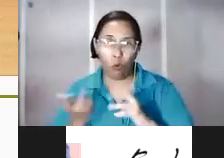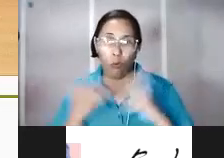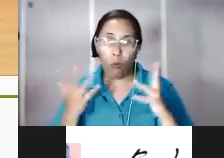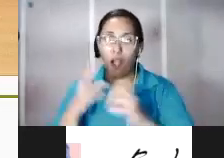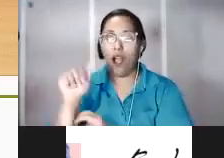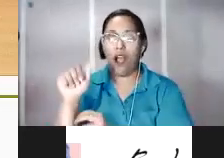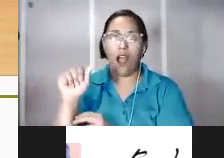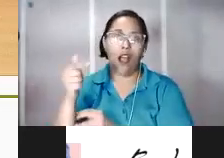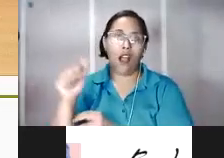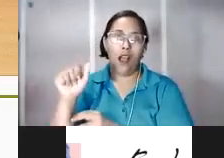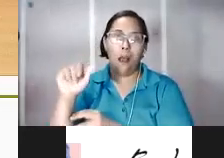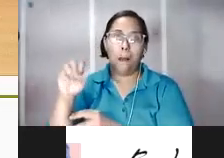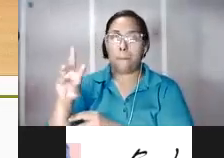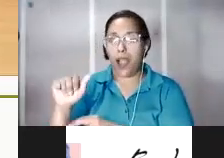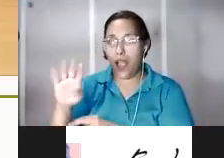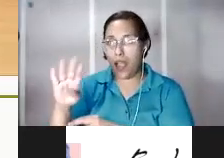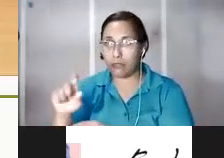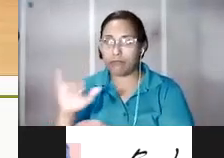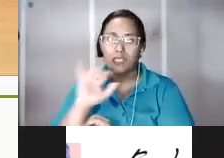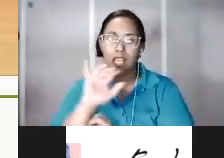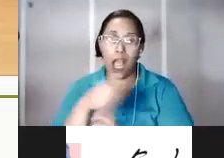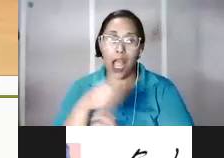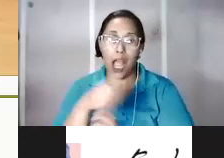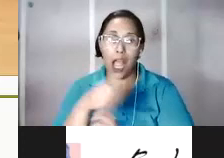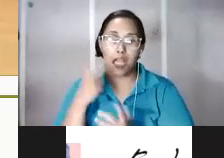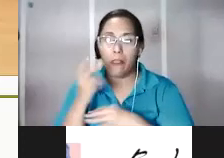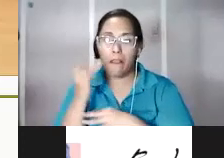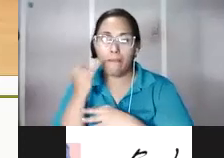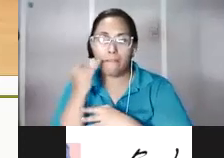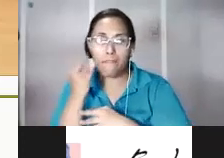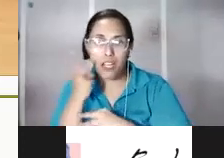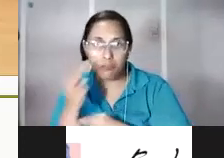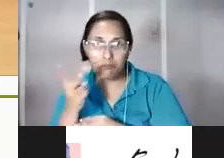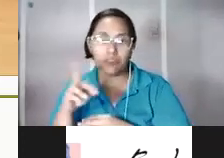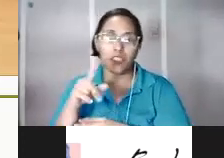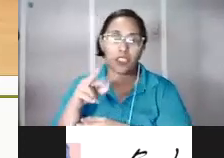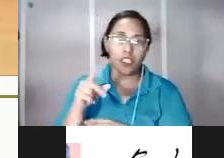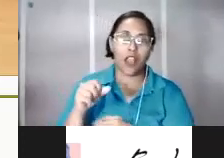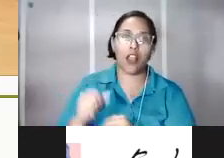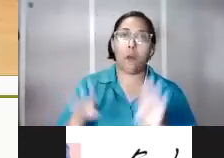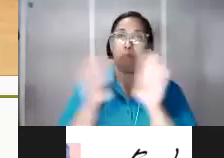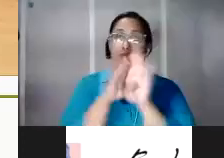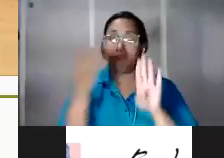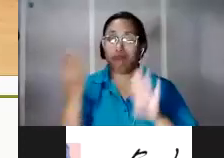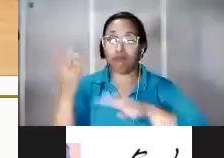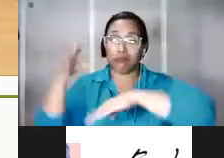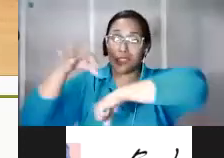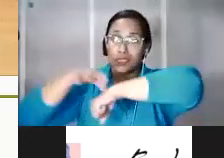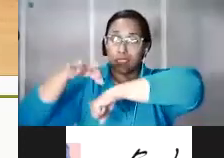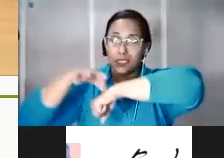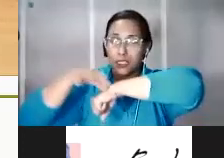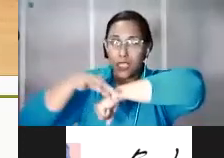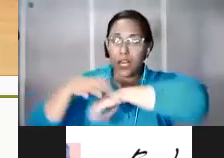arrabales. Y aquí está el Salsipuede de Puerta de Tierra en el 1915 y,